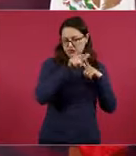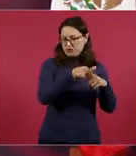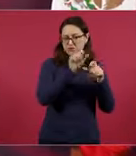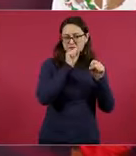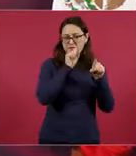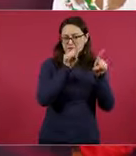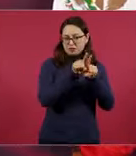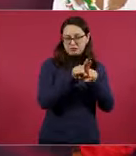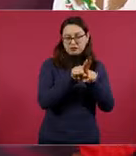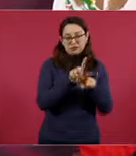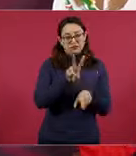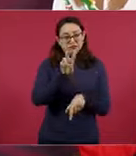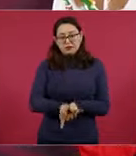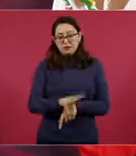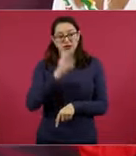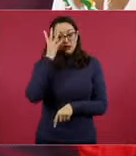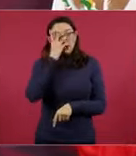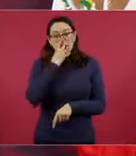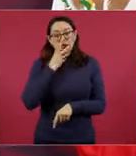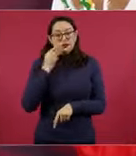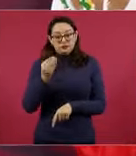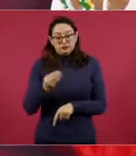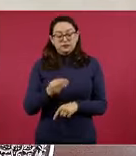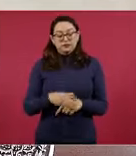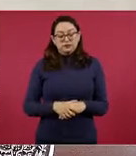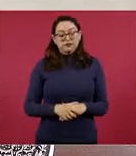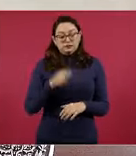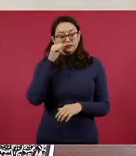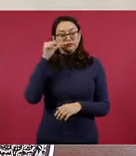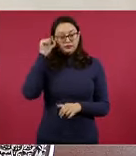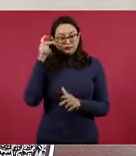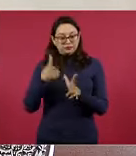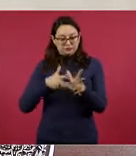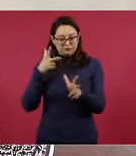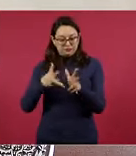Y es bellísimo, y ayer ya pasó el tren